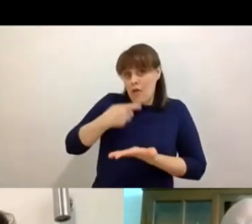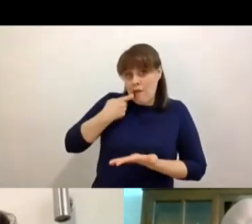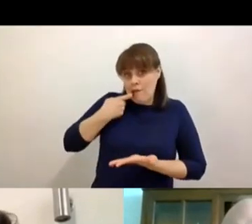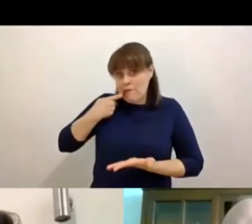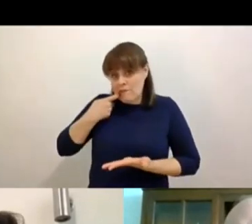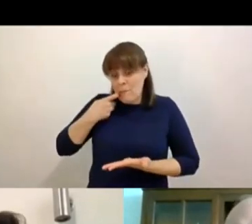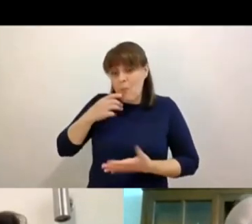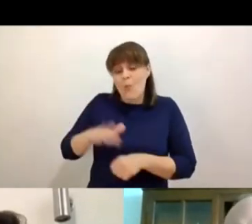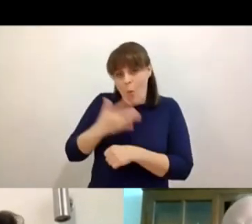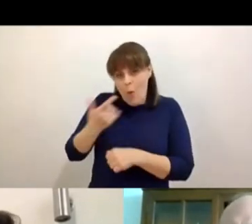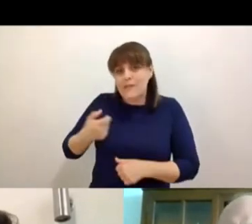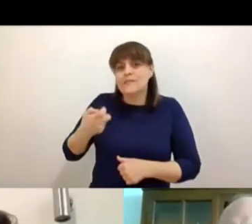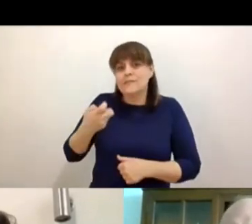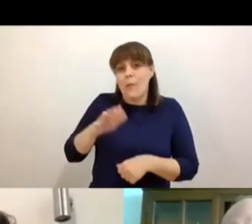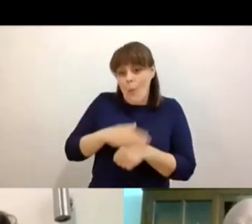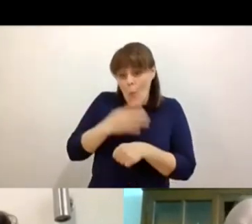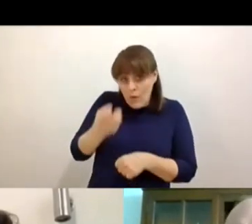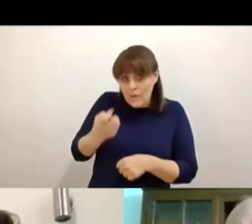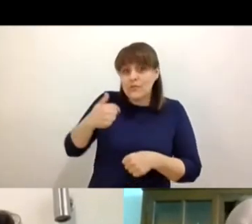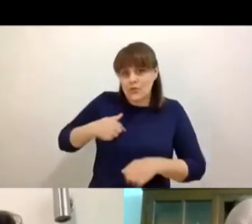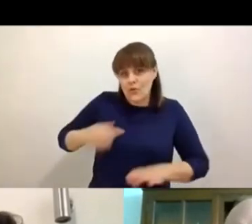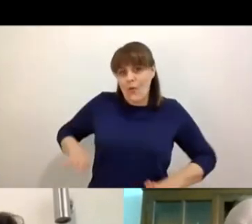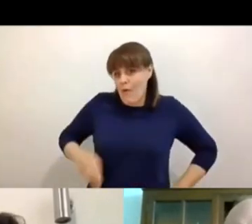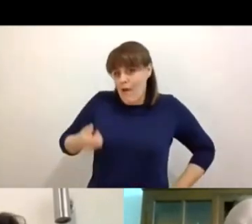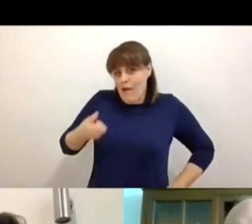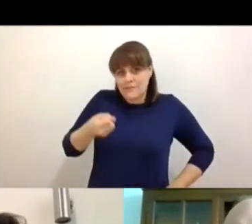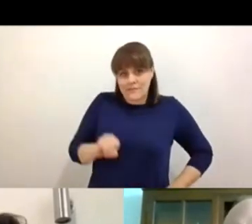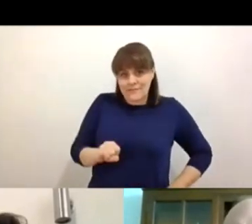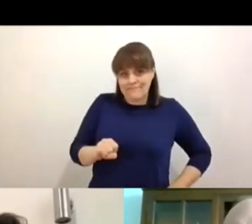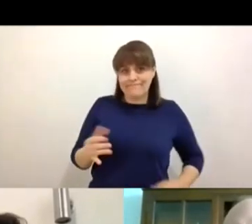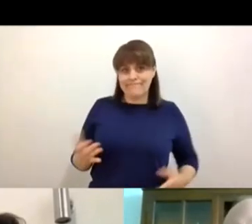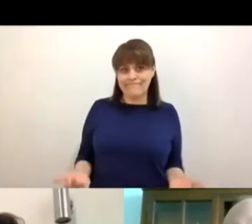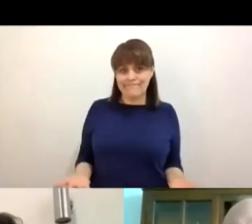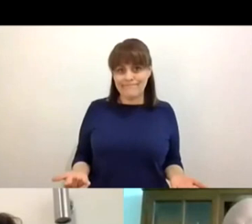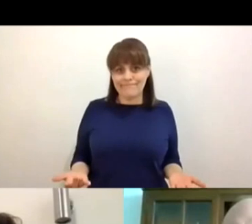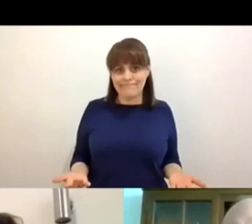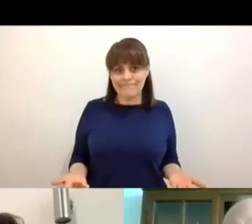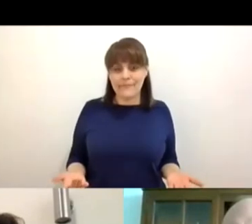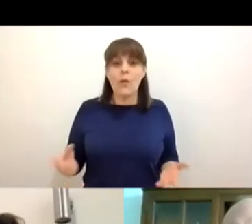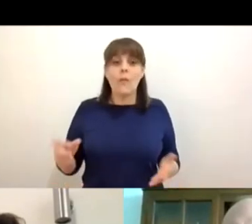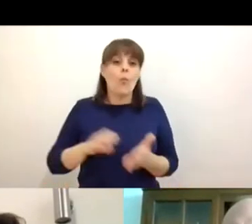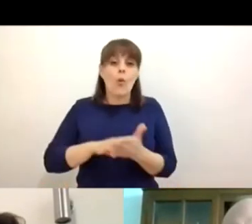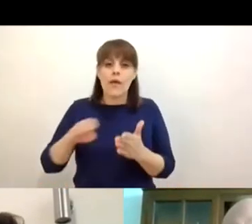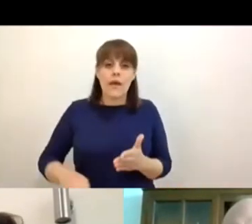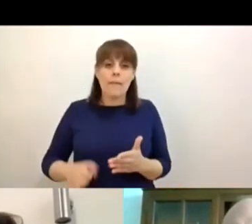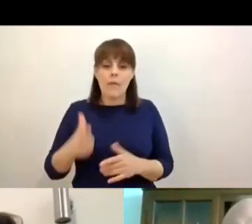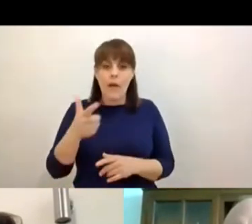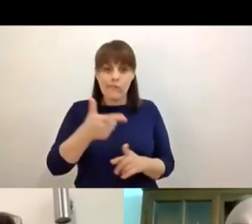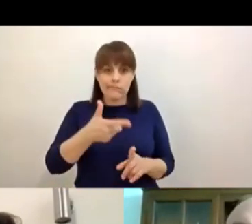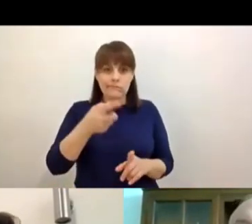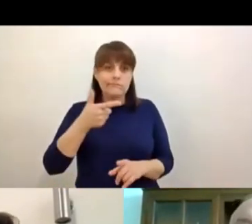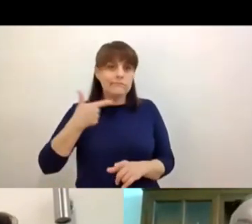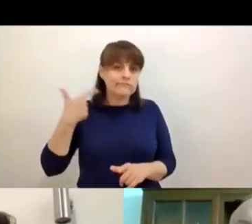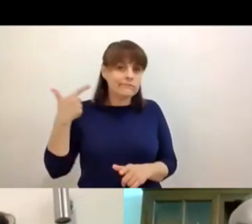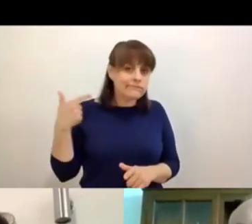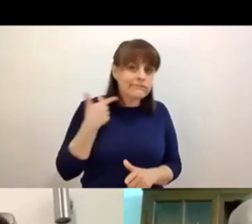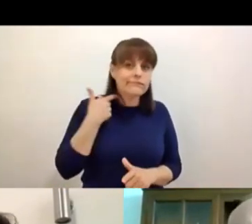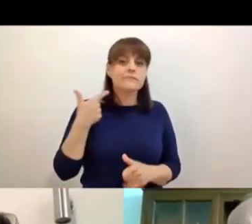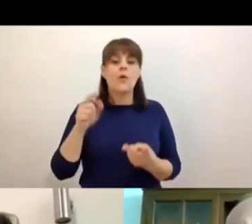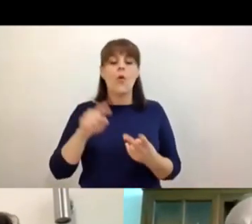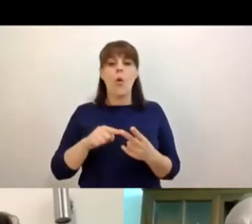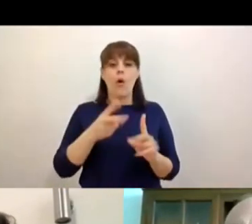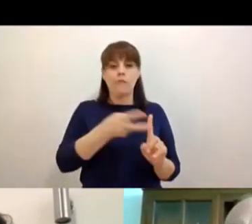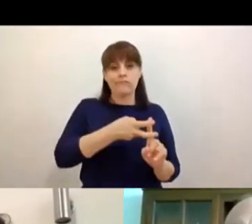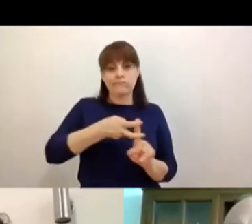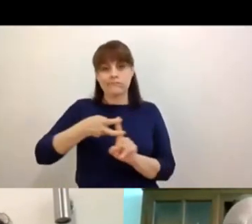sus actividades delictivas, especialmente cuando se trata de temas de homicidio, de desaparición de cuerpos, como lo conocen